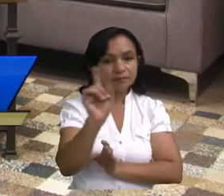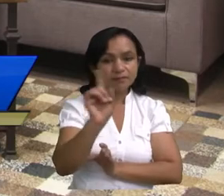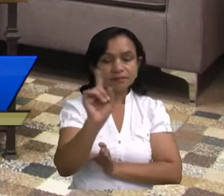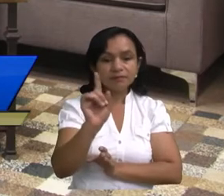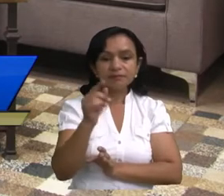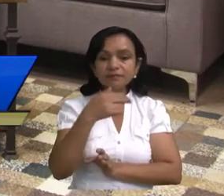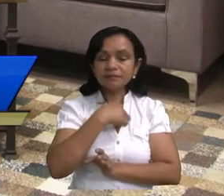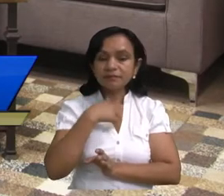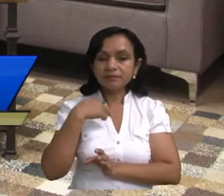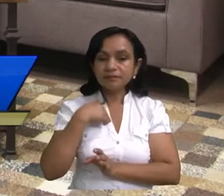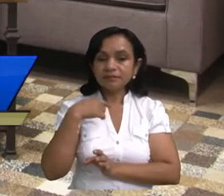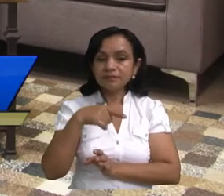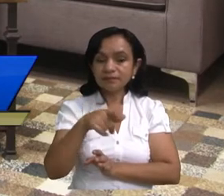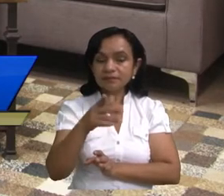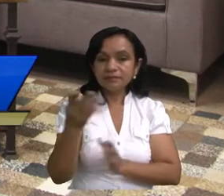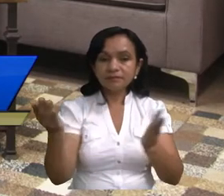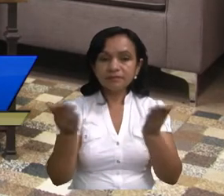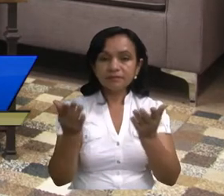estamos